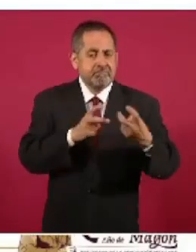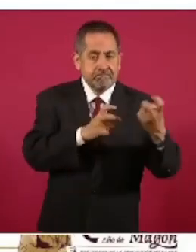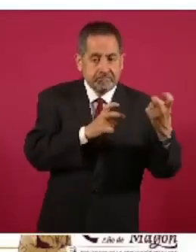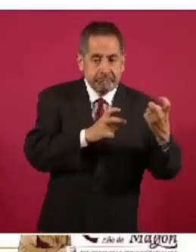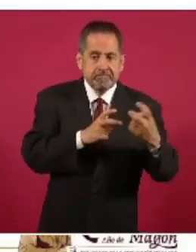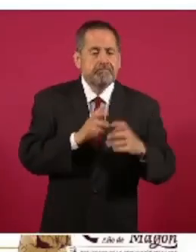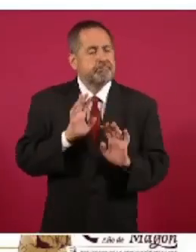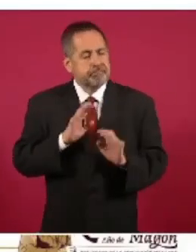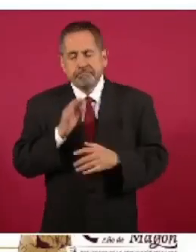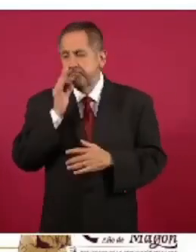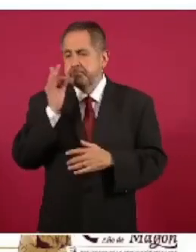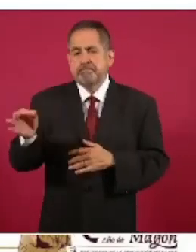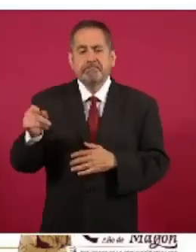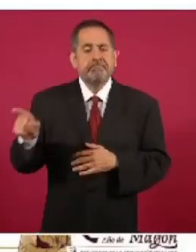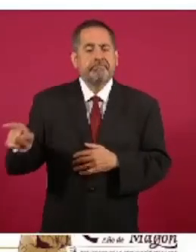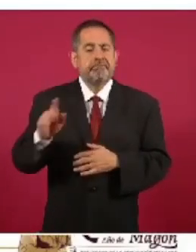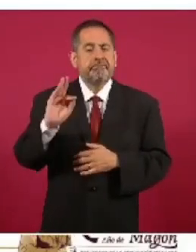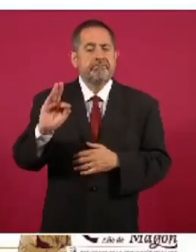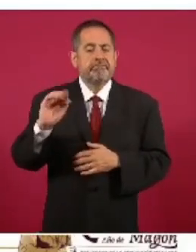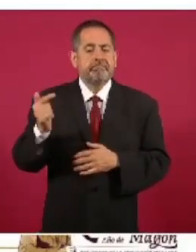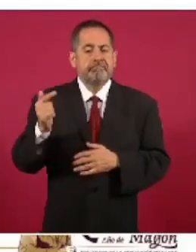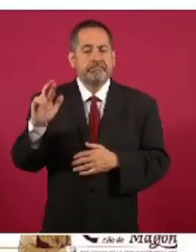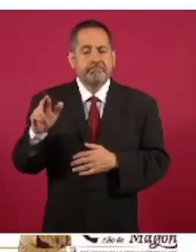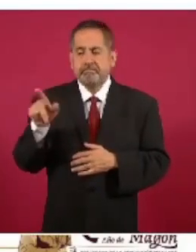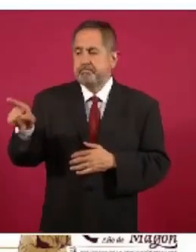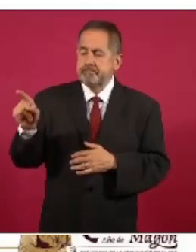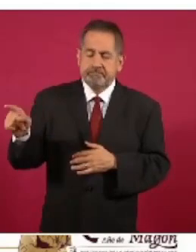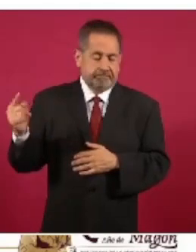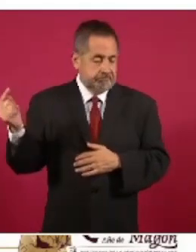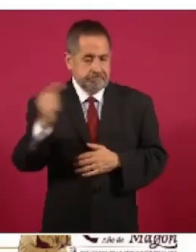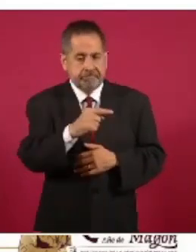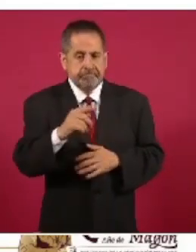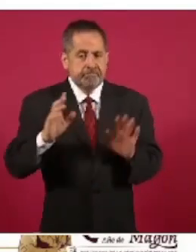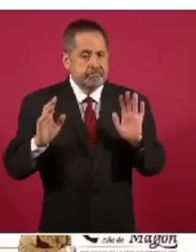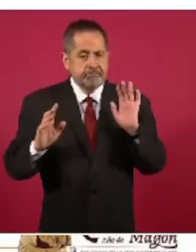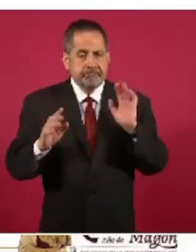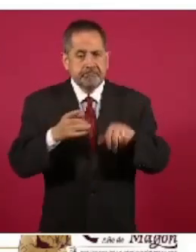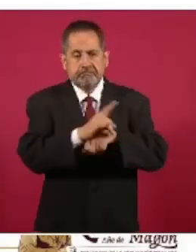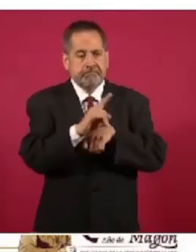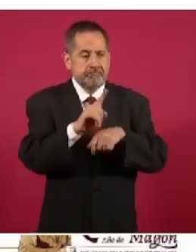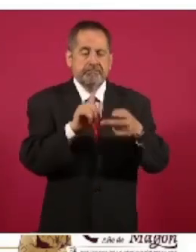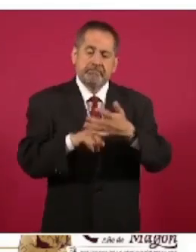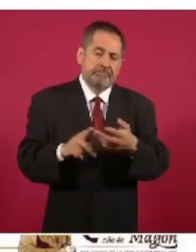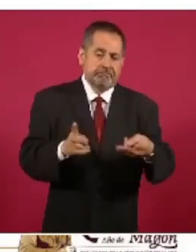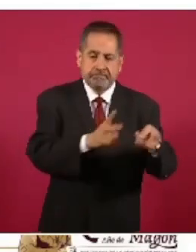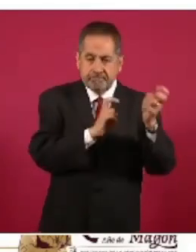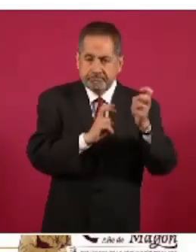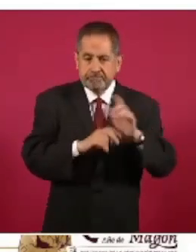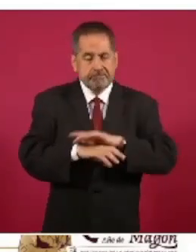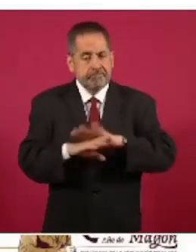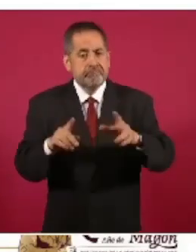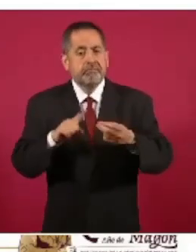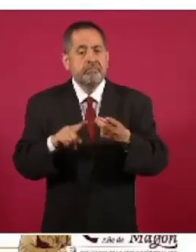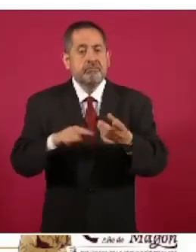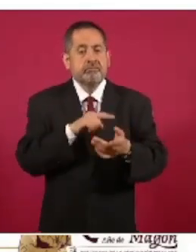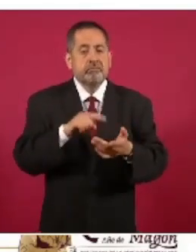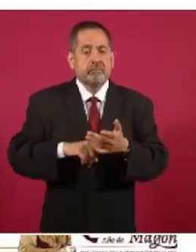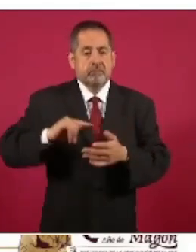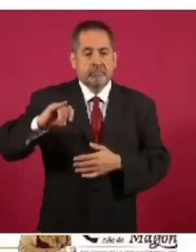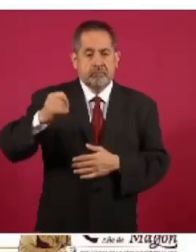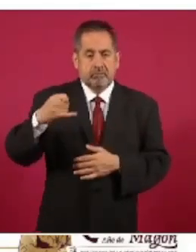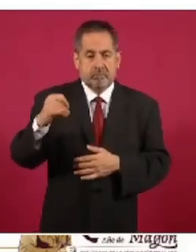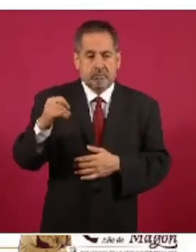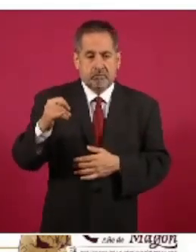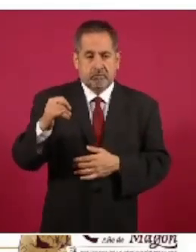de la Fiscalía General de la República, porque eso ya no es irregularidad, eso ya es robo. Fue en Tijuana, Baja